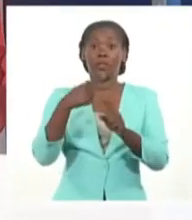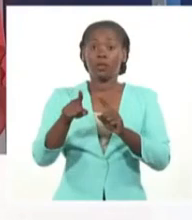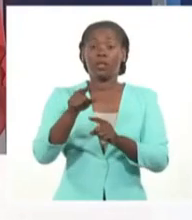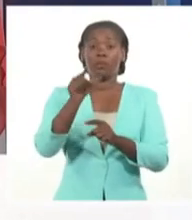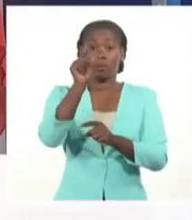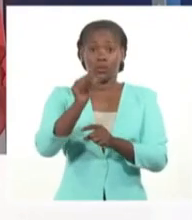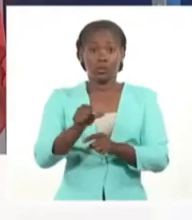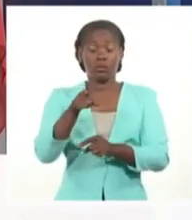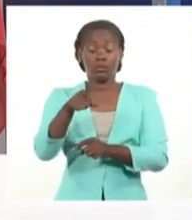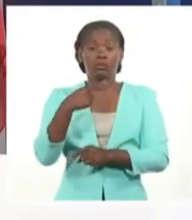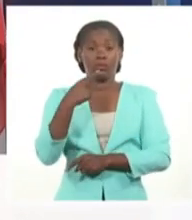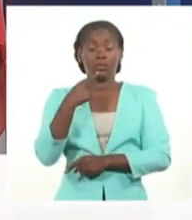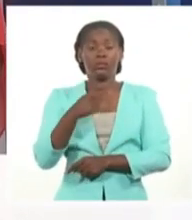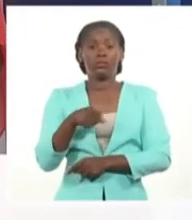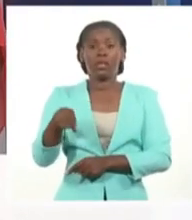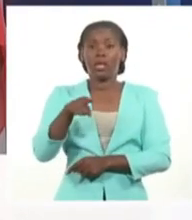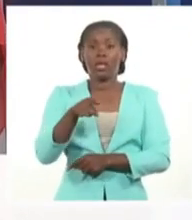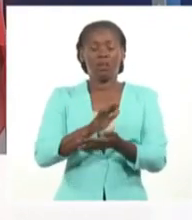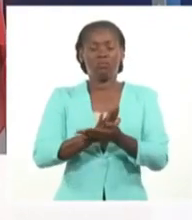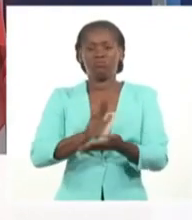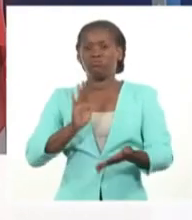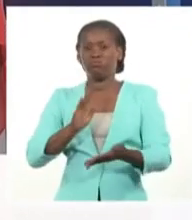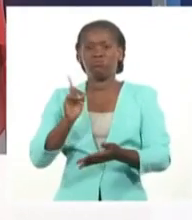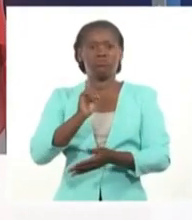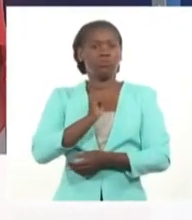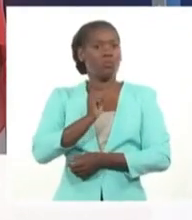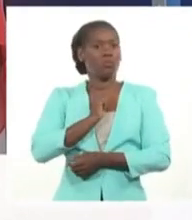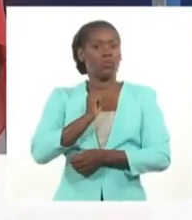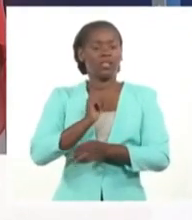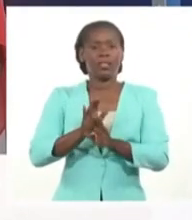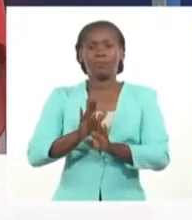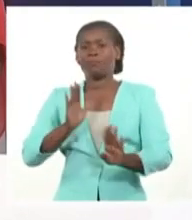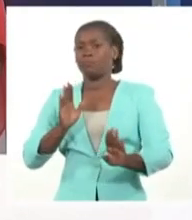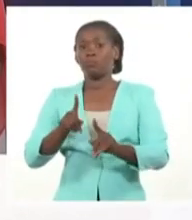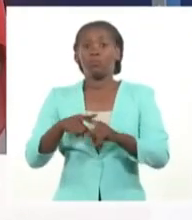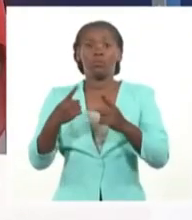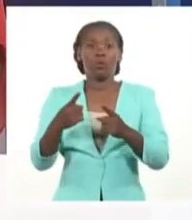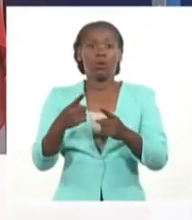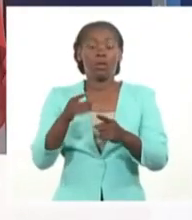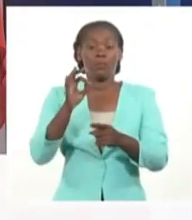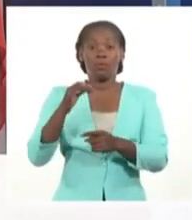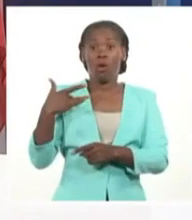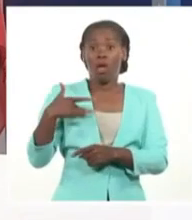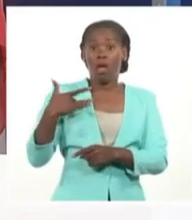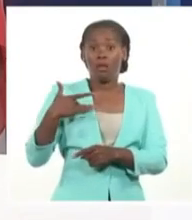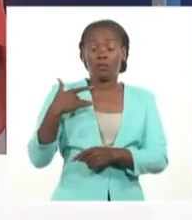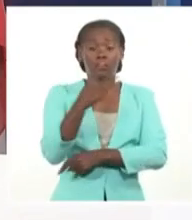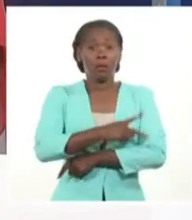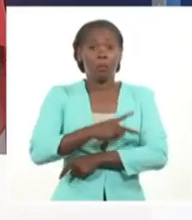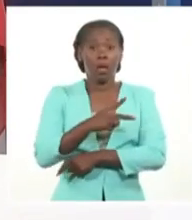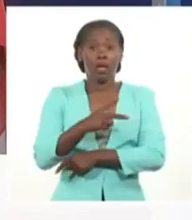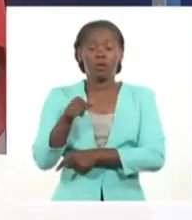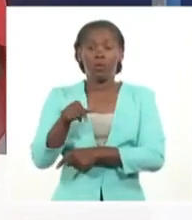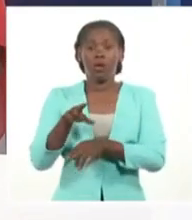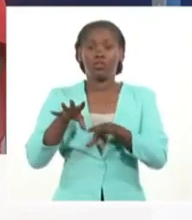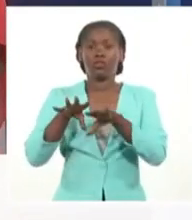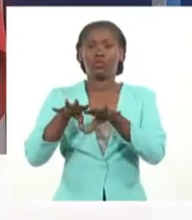pueblos manifiesta su repudio y preocupación por la retención en Argentina del avión de la empresa